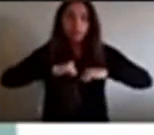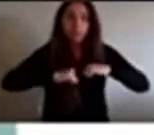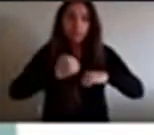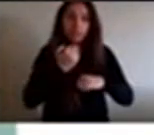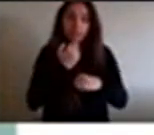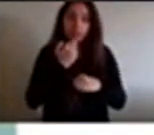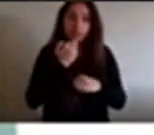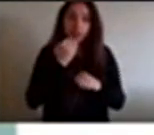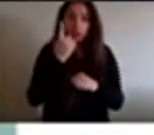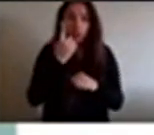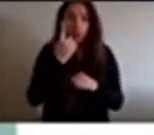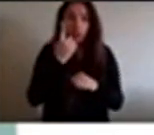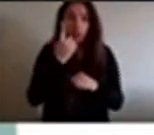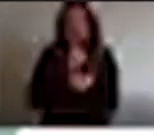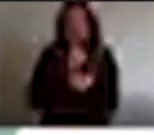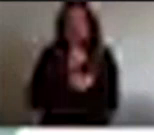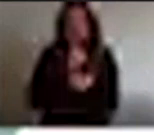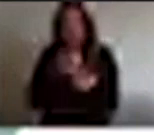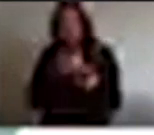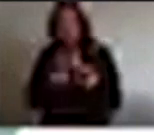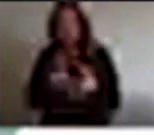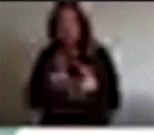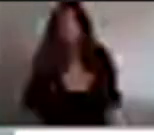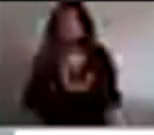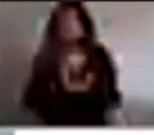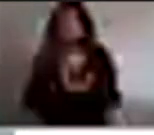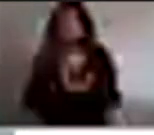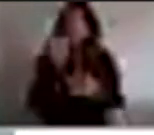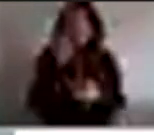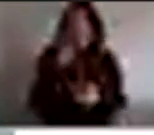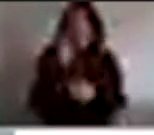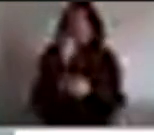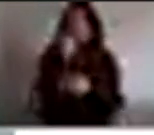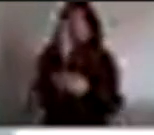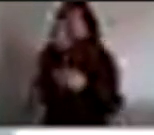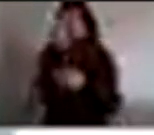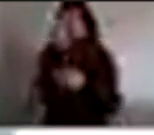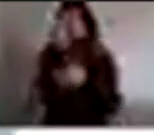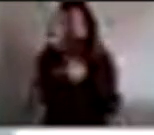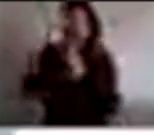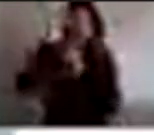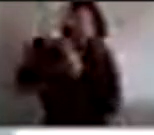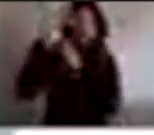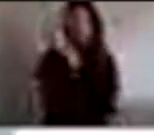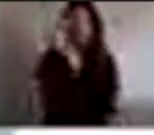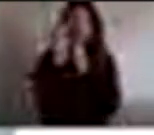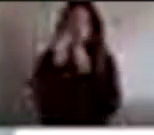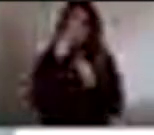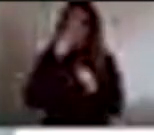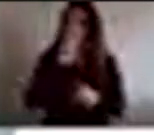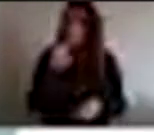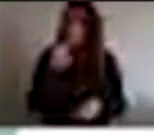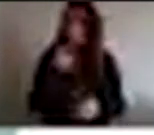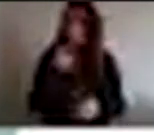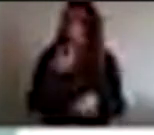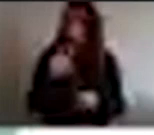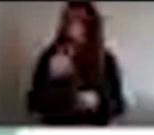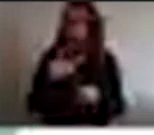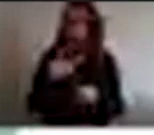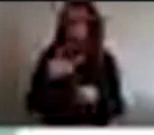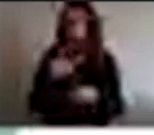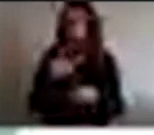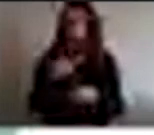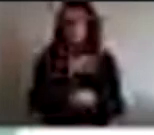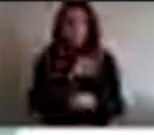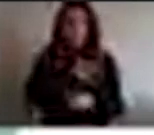otro, ¿cierto?, de nuestros países, sino que culturas similares, formas de ver también la vida bastante parecida. Así que yo creo que estas experiencias